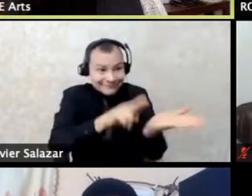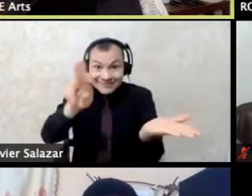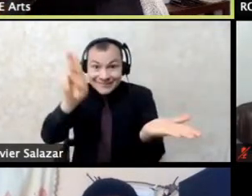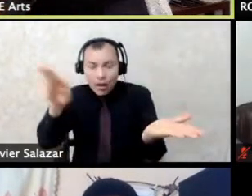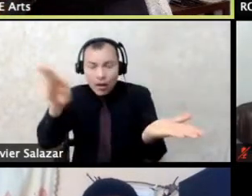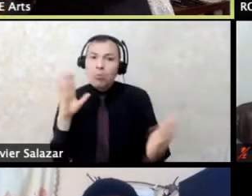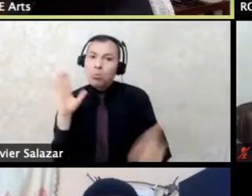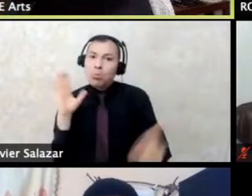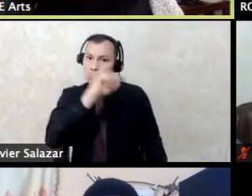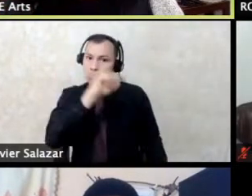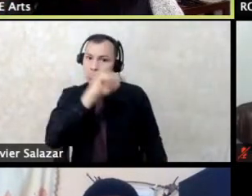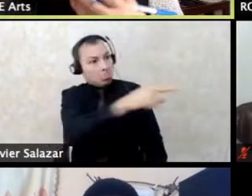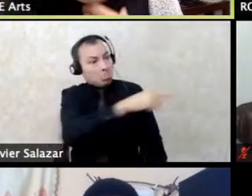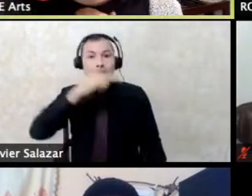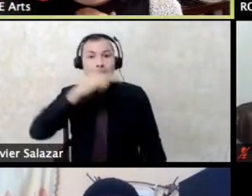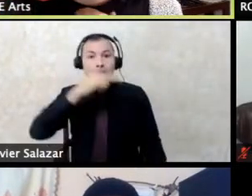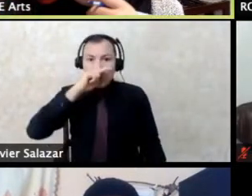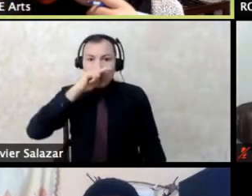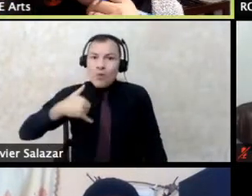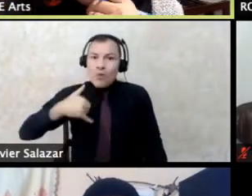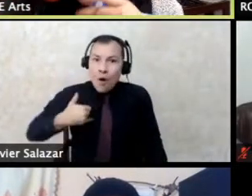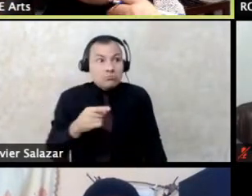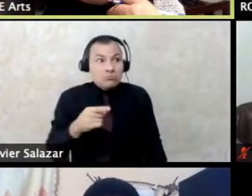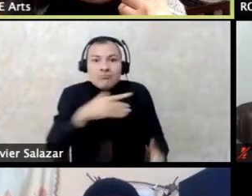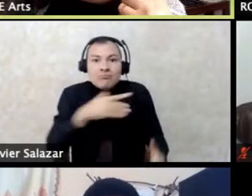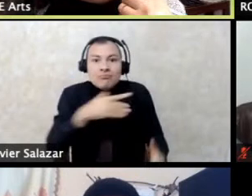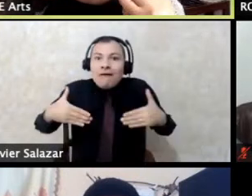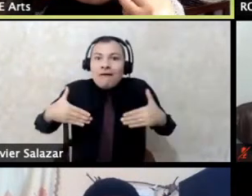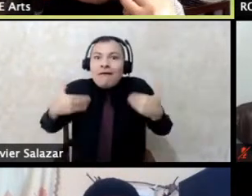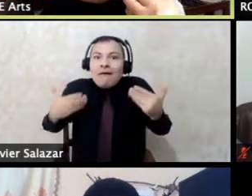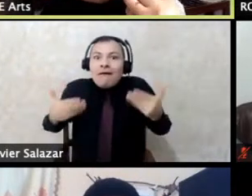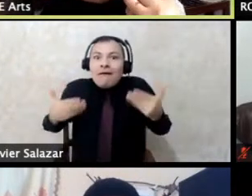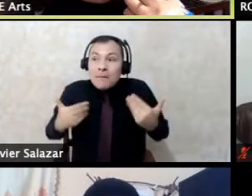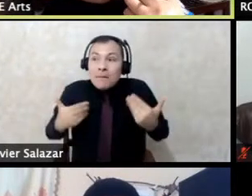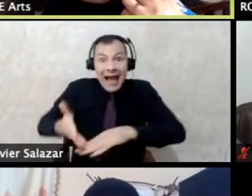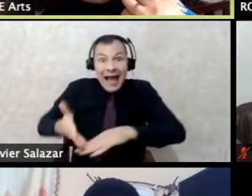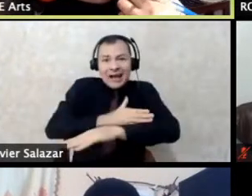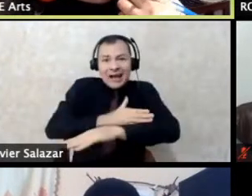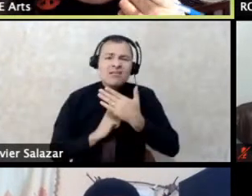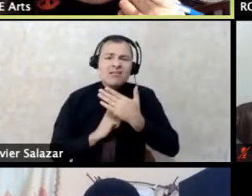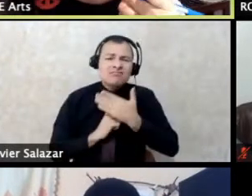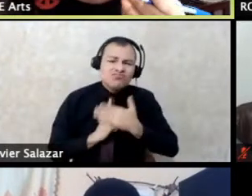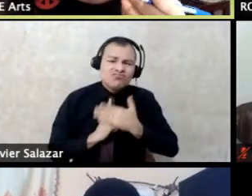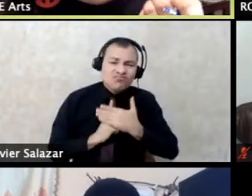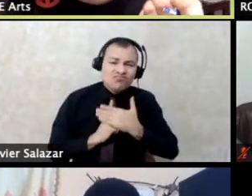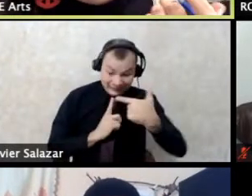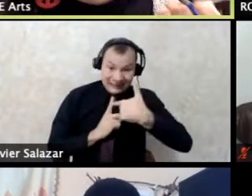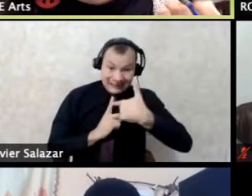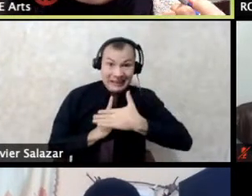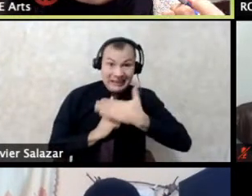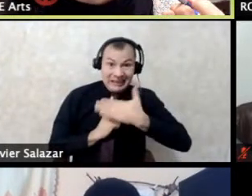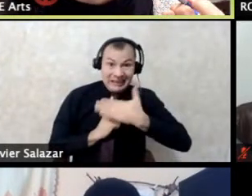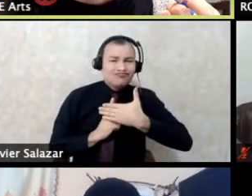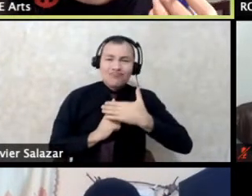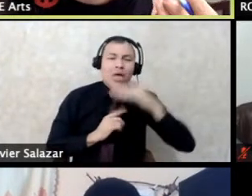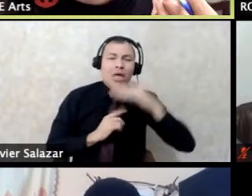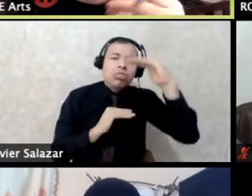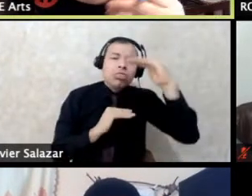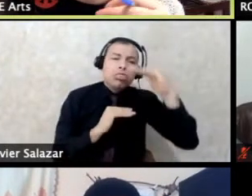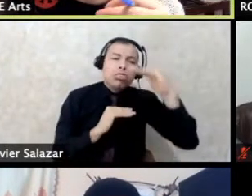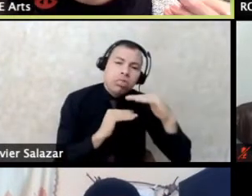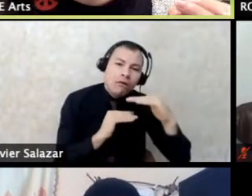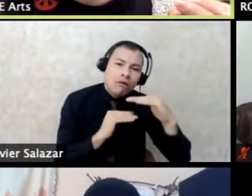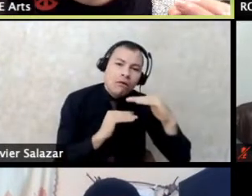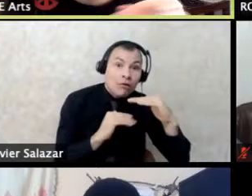de seguridad consigo mismos y su autoestima, y lo veíamos como una forma muy importante de participación